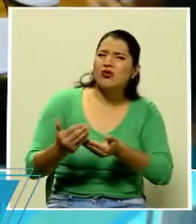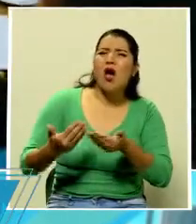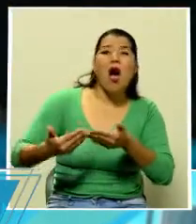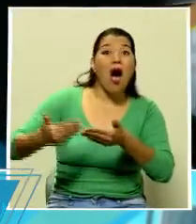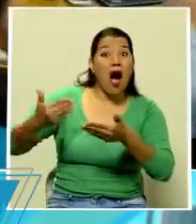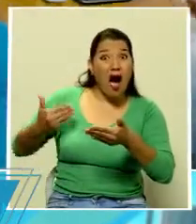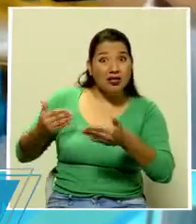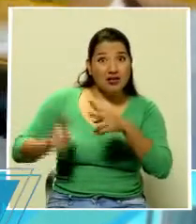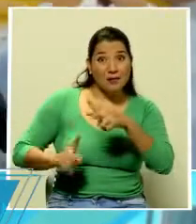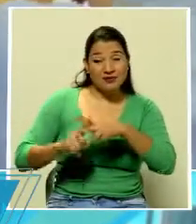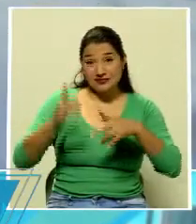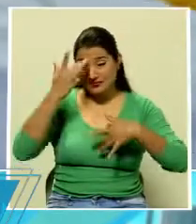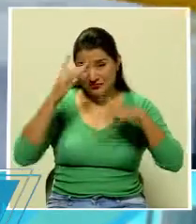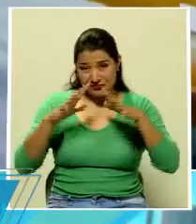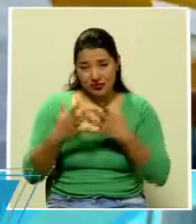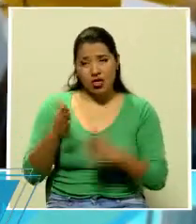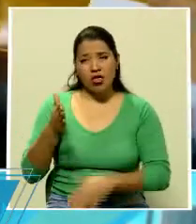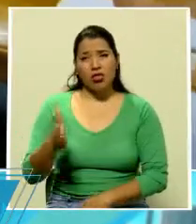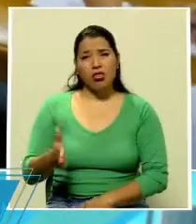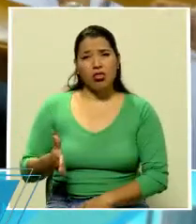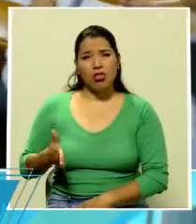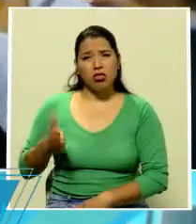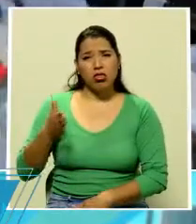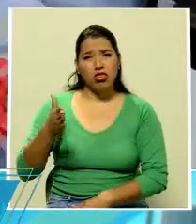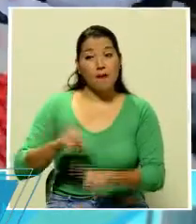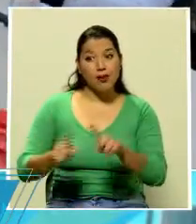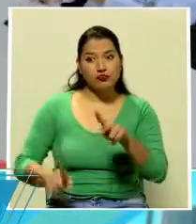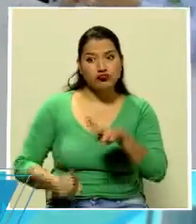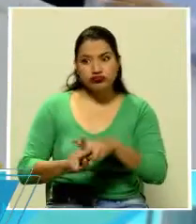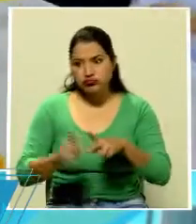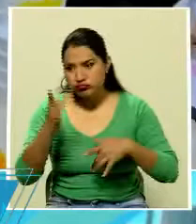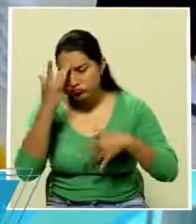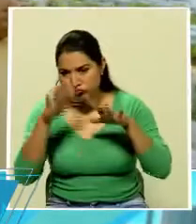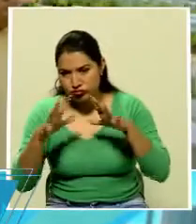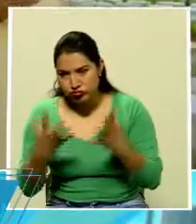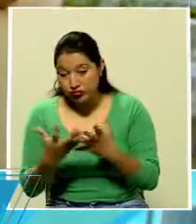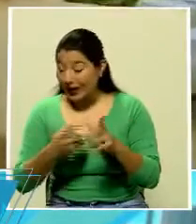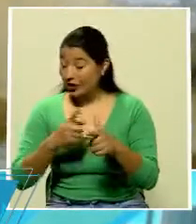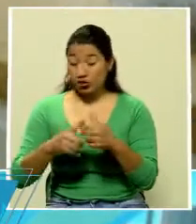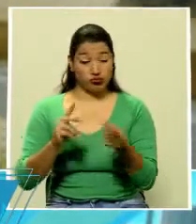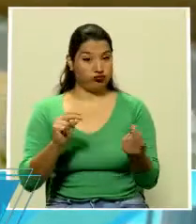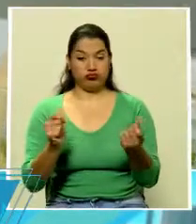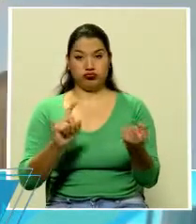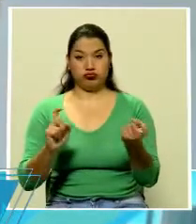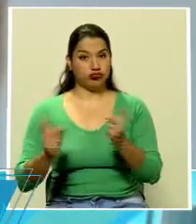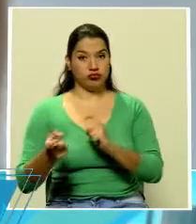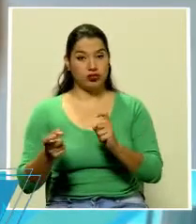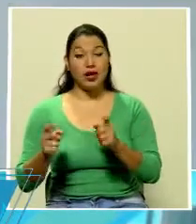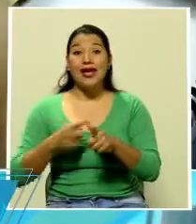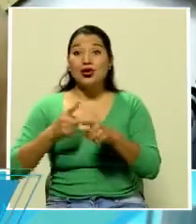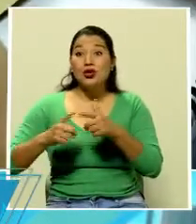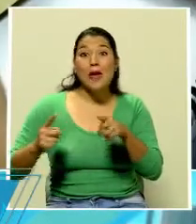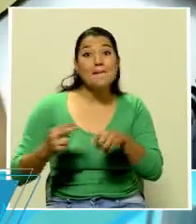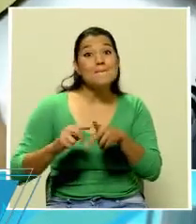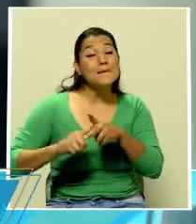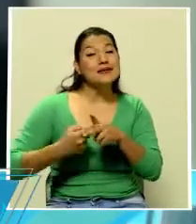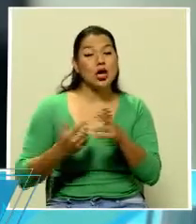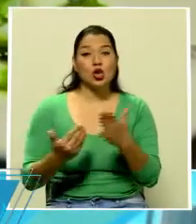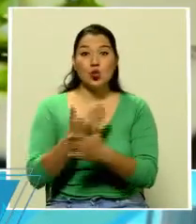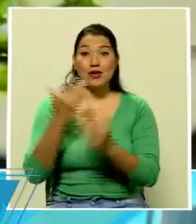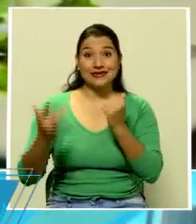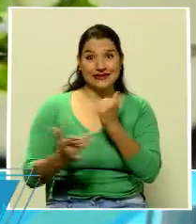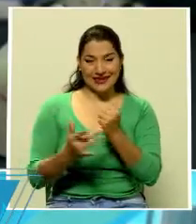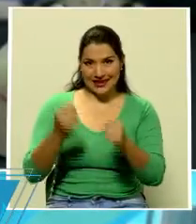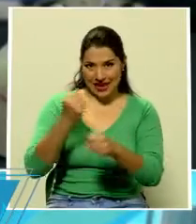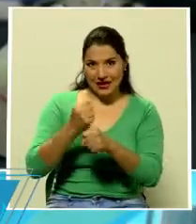muchas compañías se aceleraron con la pandemia y nos permitieron movernos hacia estas nuevas modalidades de trabajo